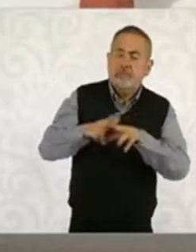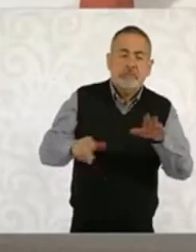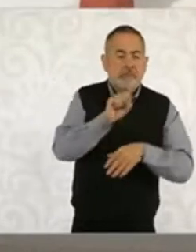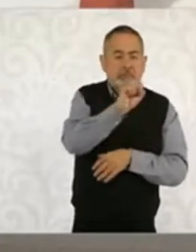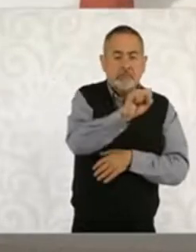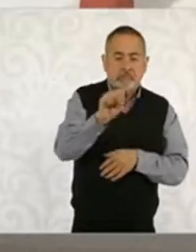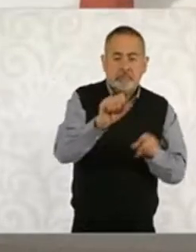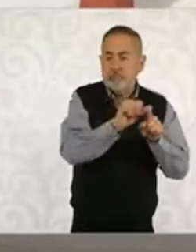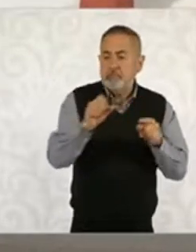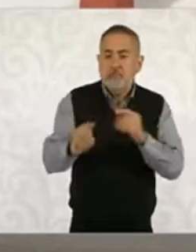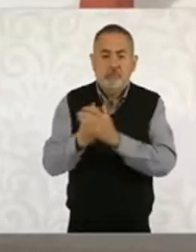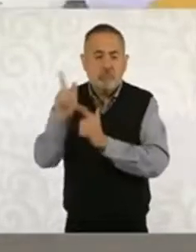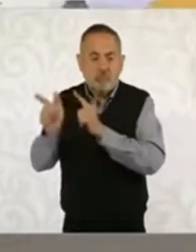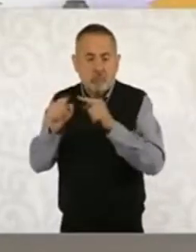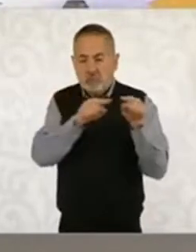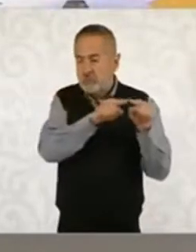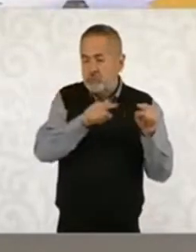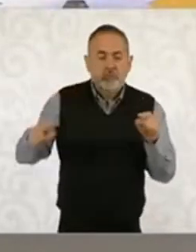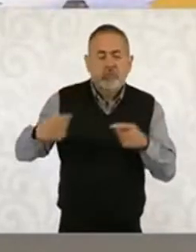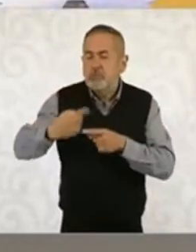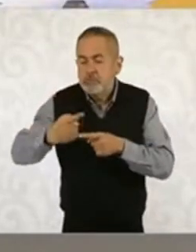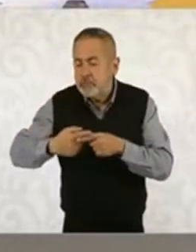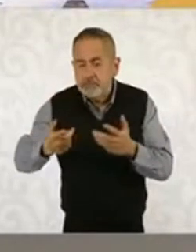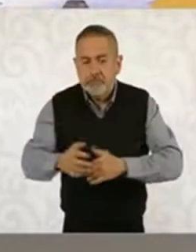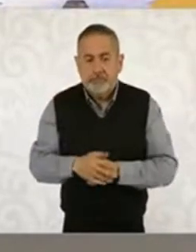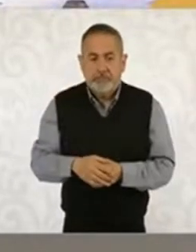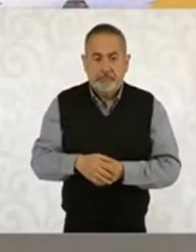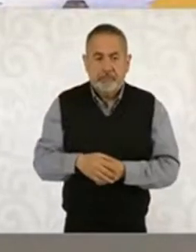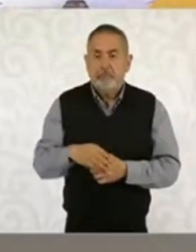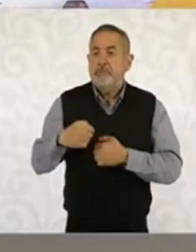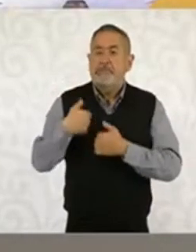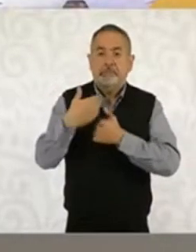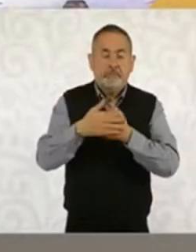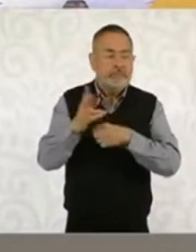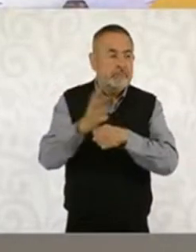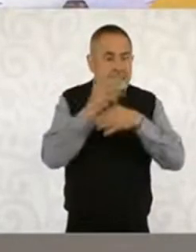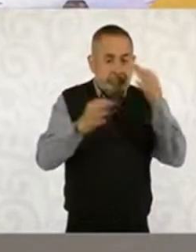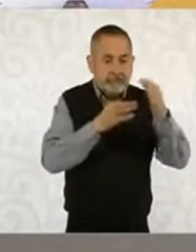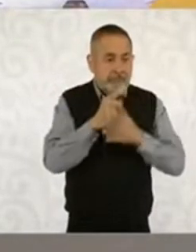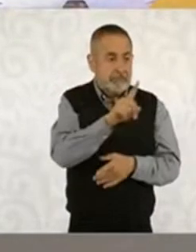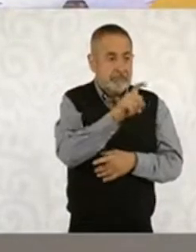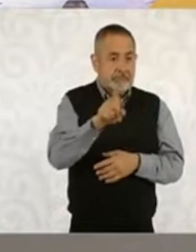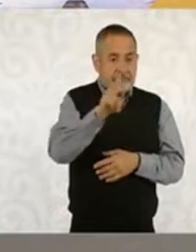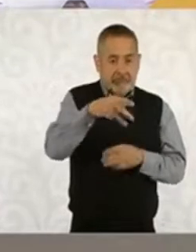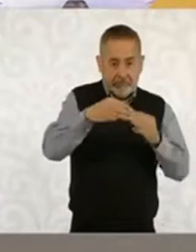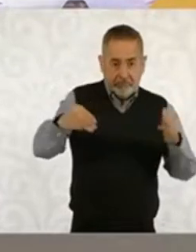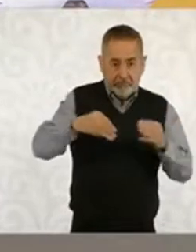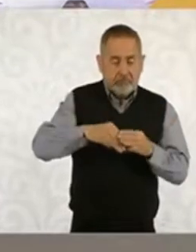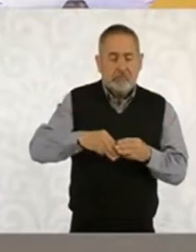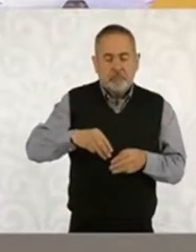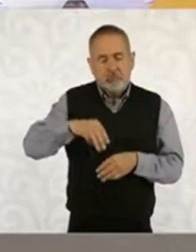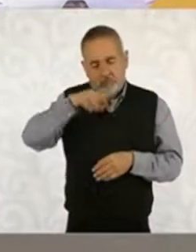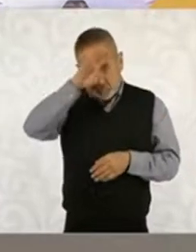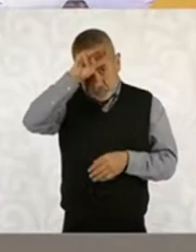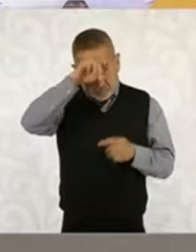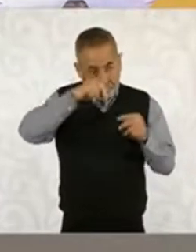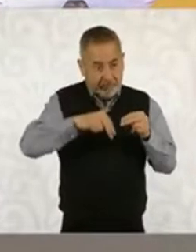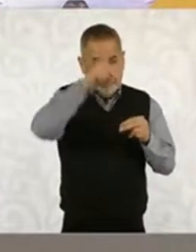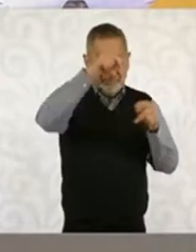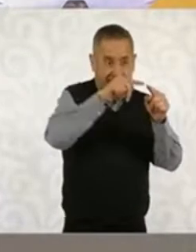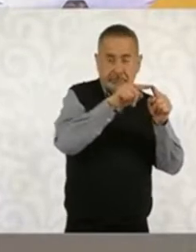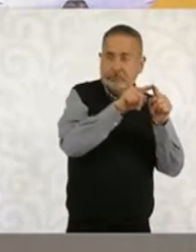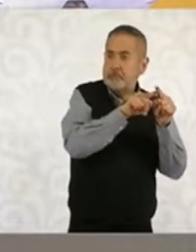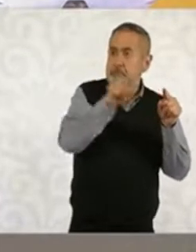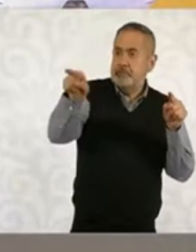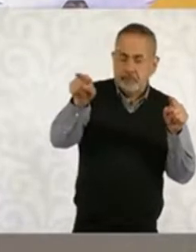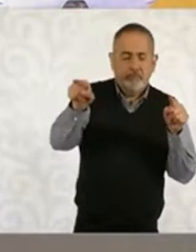Saltillo-Nuevo Laredo. Tren Saltillo-Nuevo Laredo. La primera licitación son 100 kilómetros del norte de Monterrey, Unión San Javier hacia el Suez, es decir, hacia Nuevo